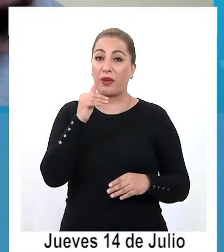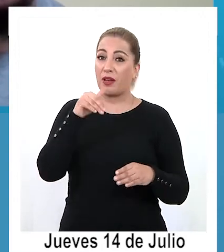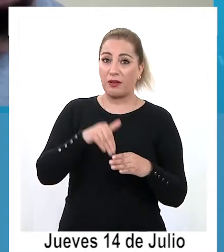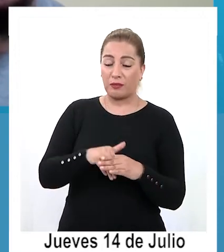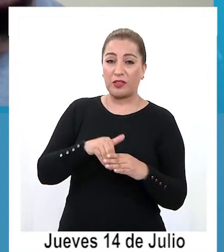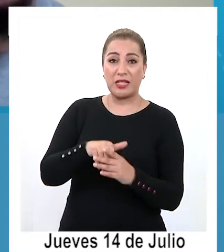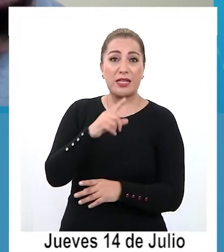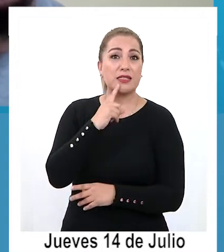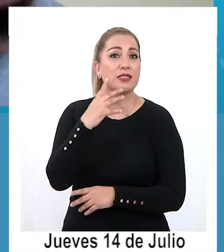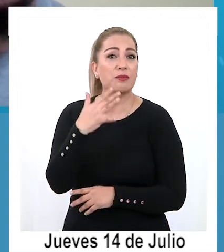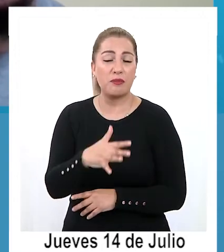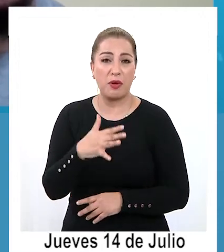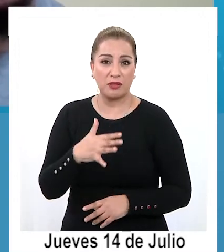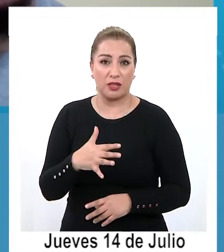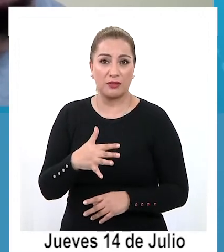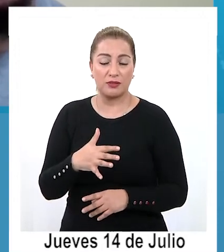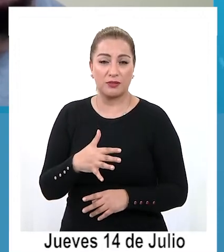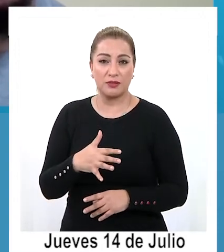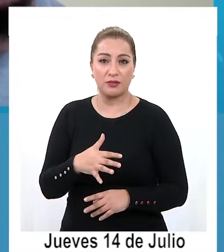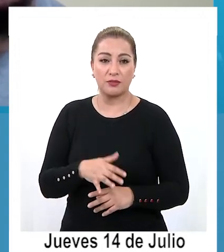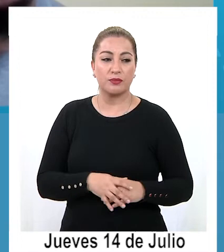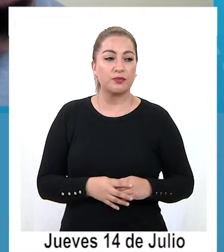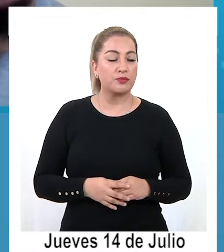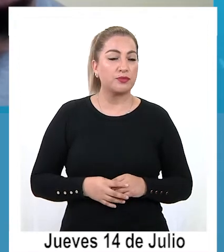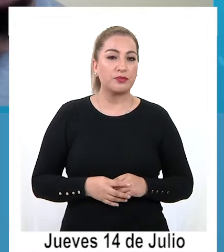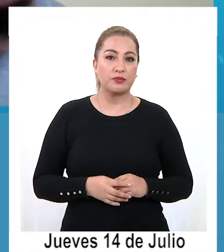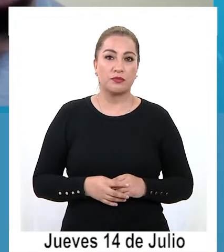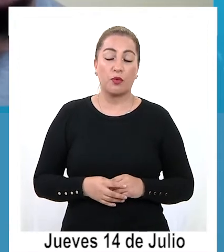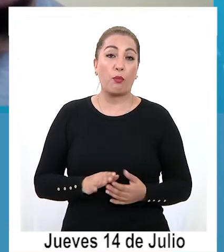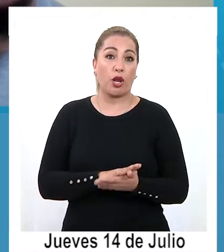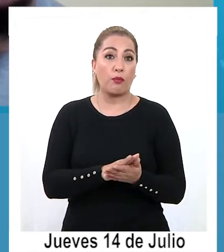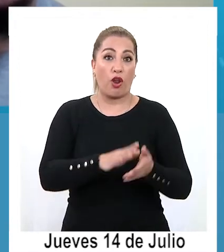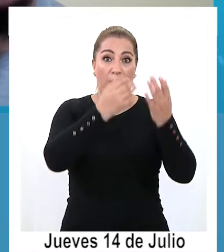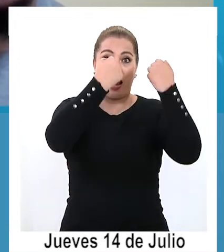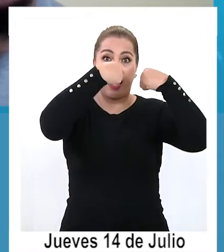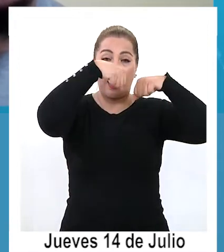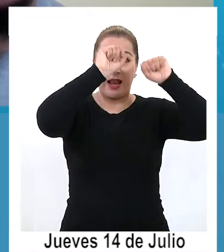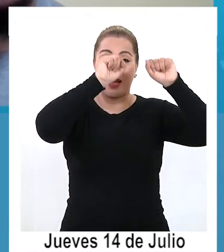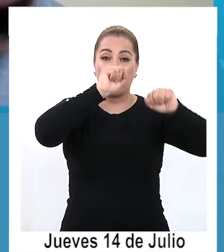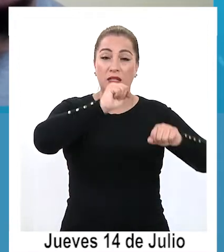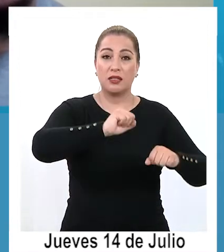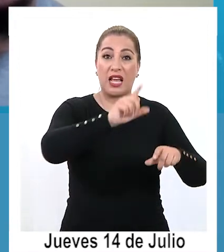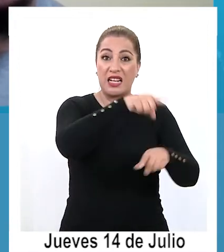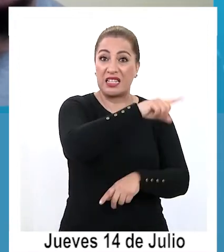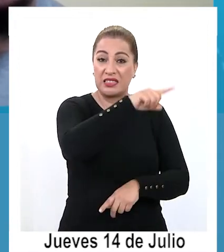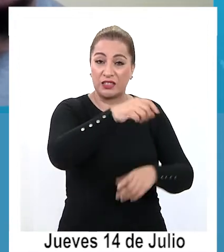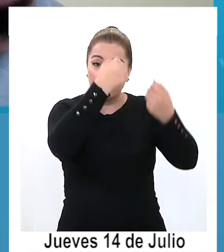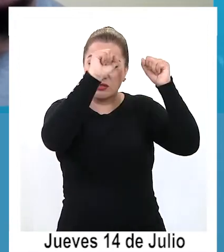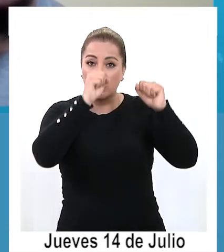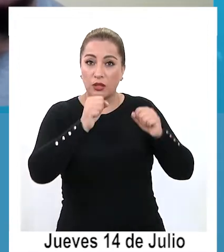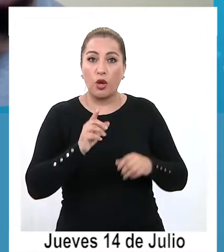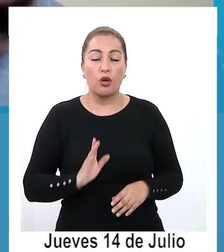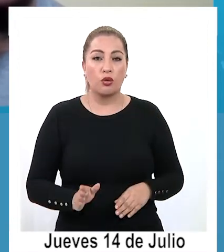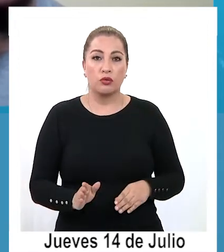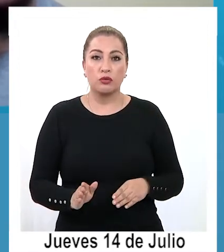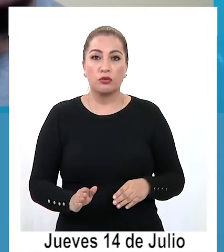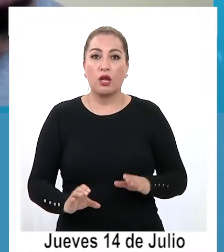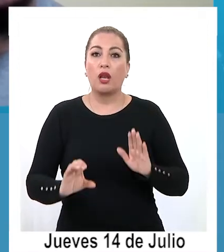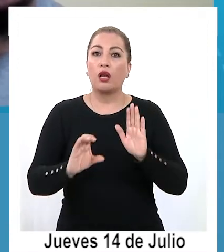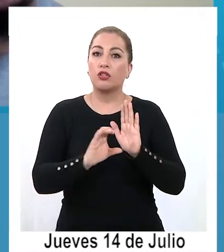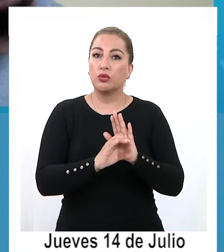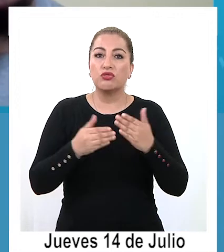y esto es importante que la gente lo sepa en la casa, si gana el rechazo, lo único que queda vigente es la